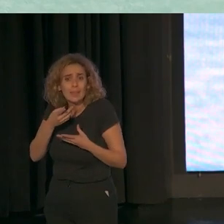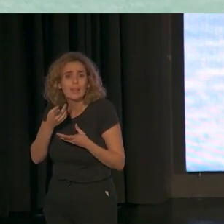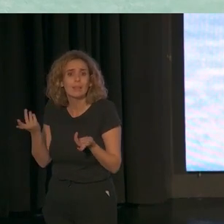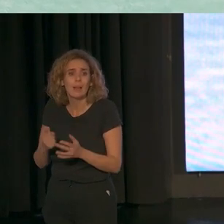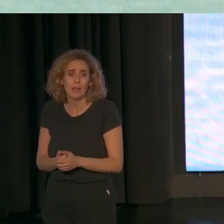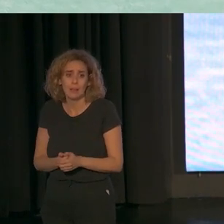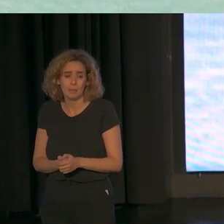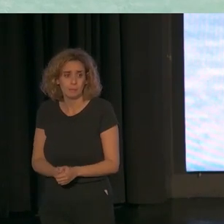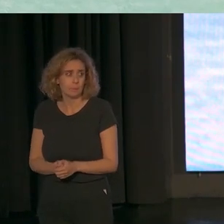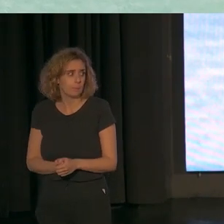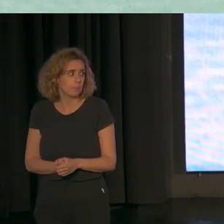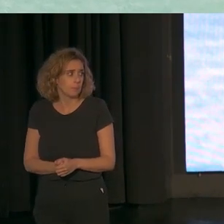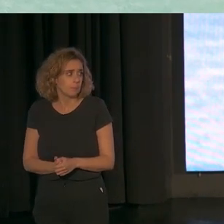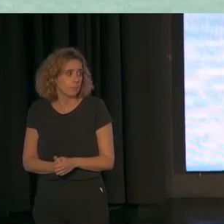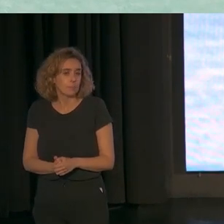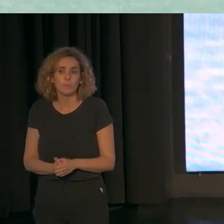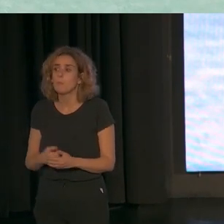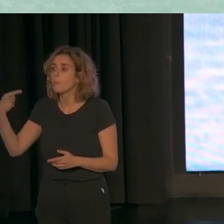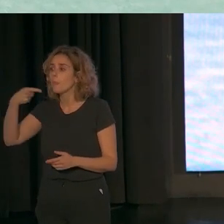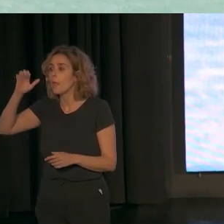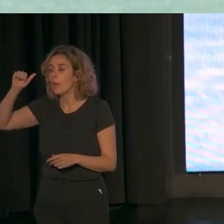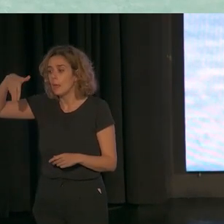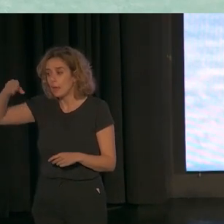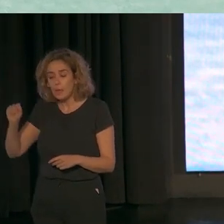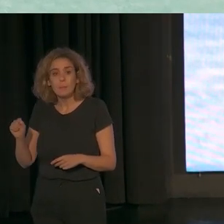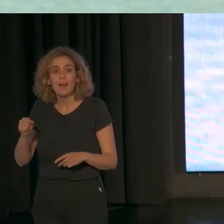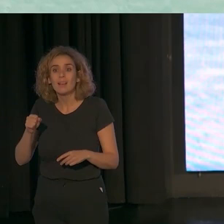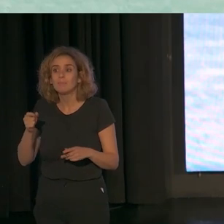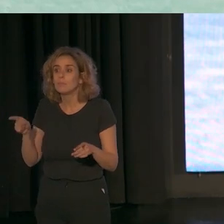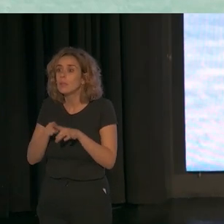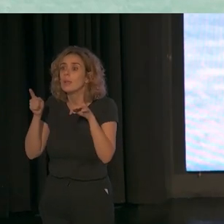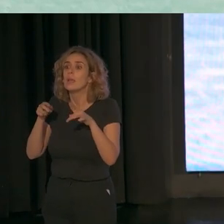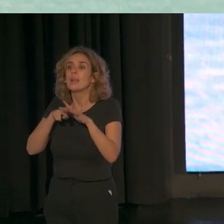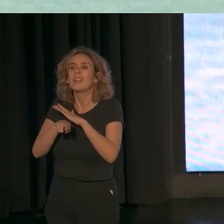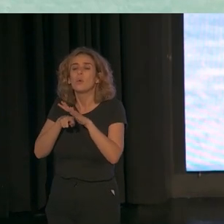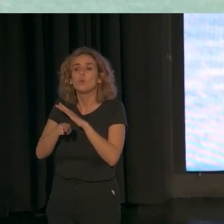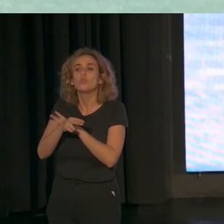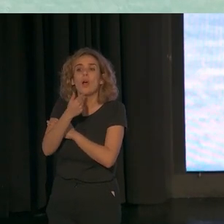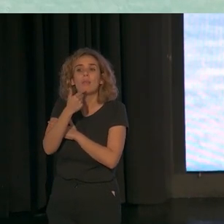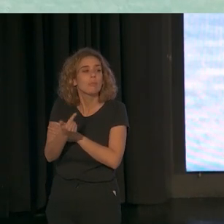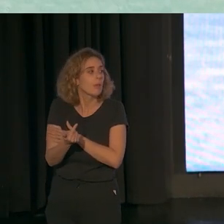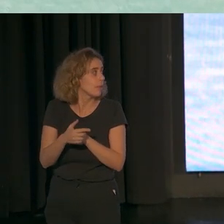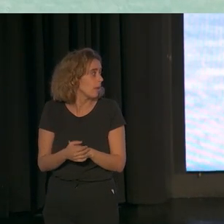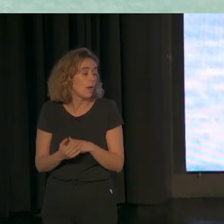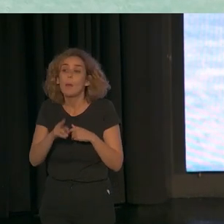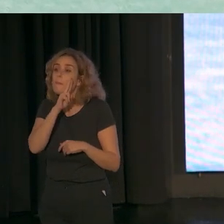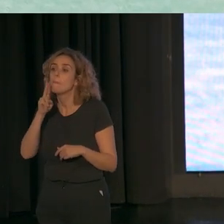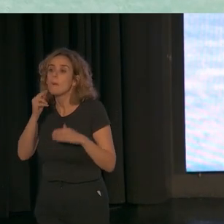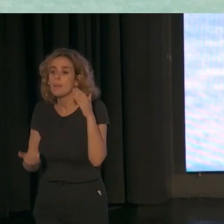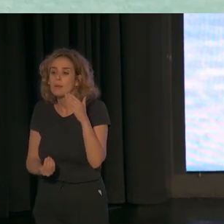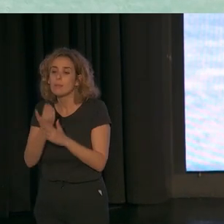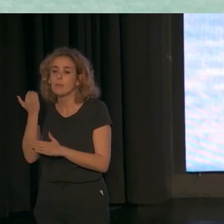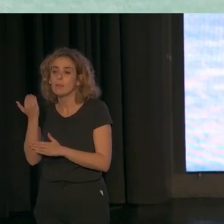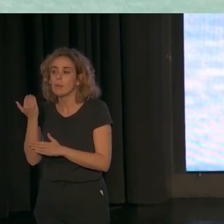atención temprana Gema si no te importa di Qué tipo de recurso es por si alguien no sabe mre de día